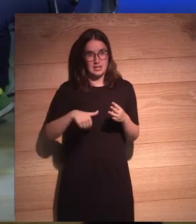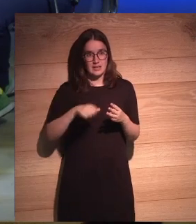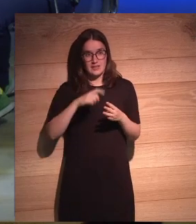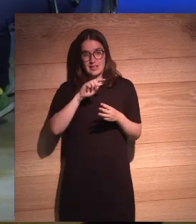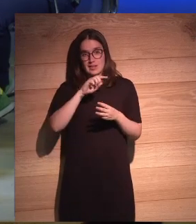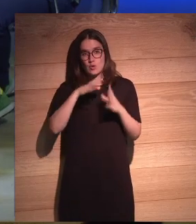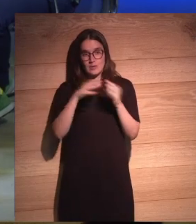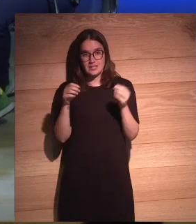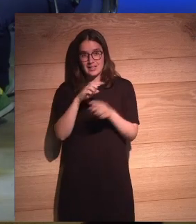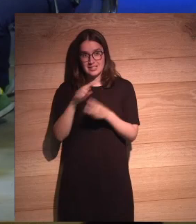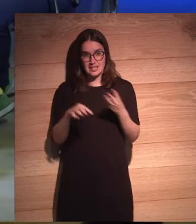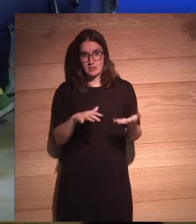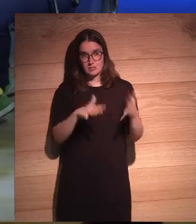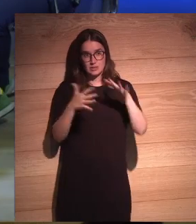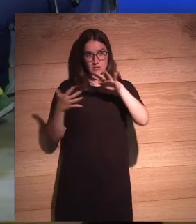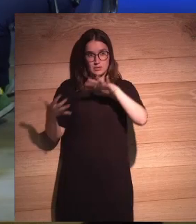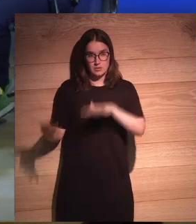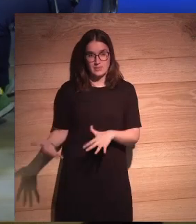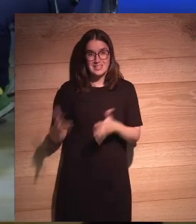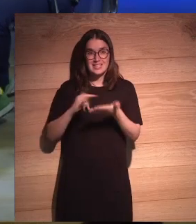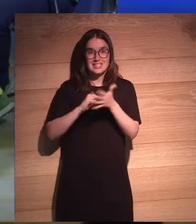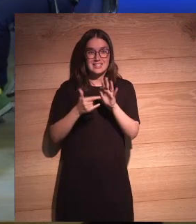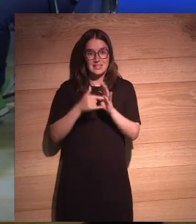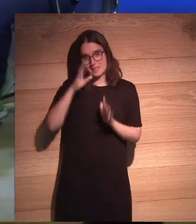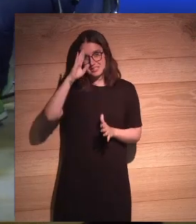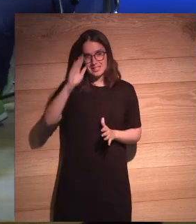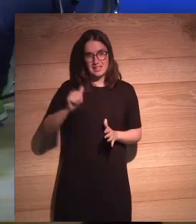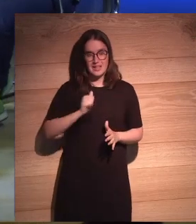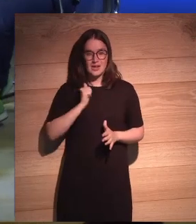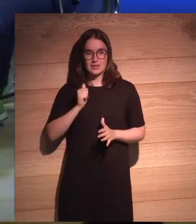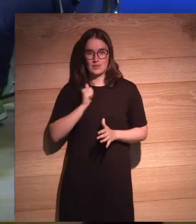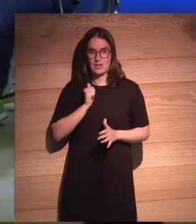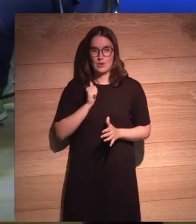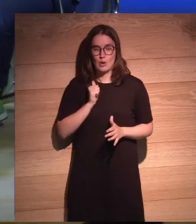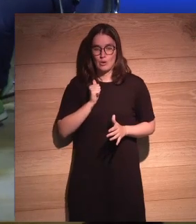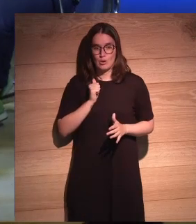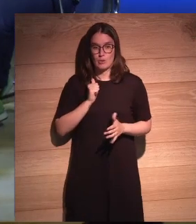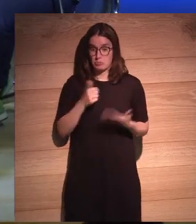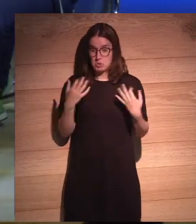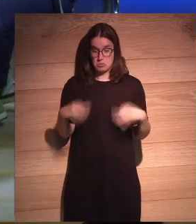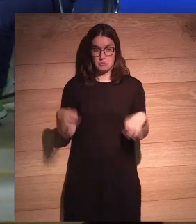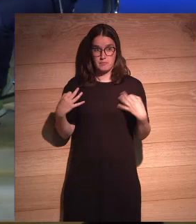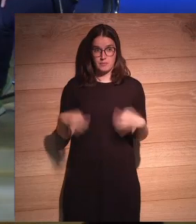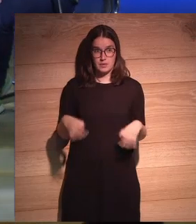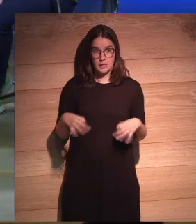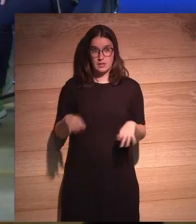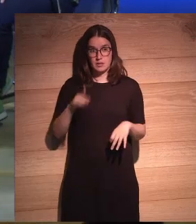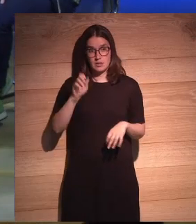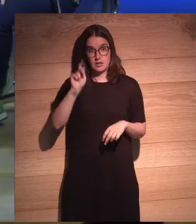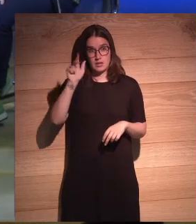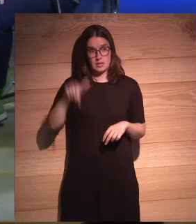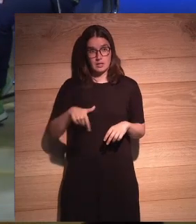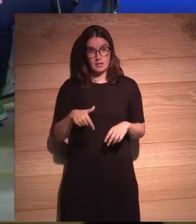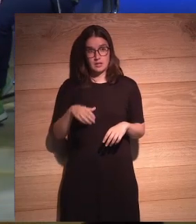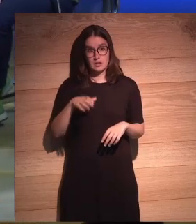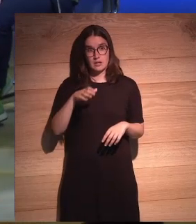3 universidades donde hayan implementado sistemas de inteligencia artificial de forma normal. Una de ellas es Deakin,